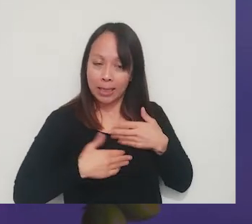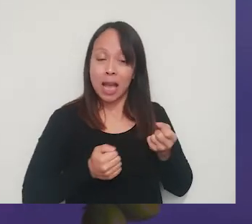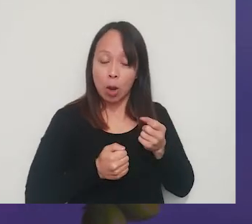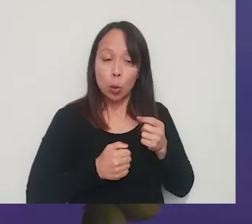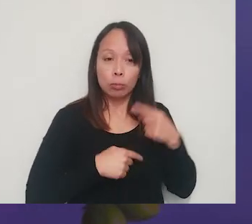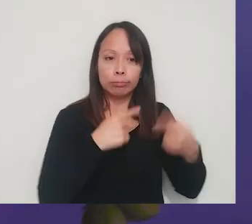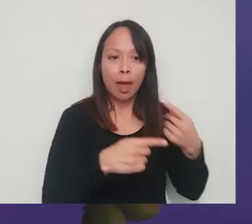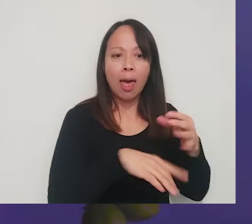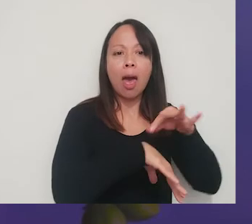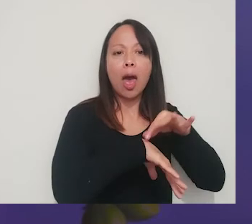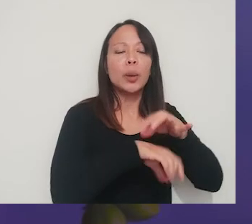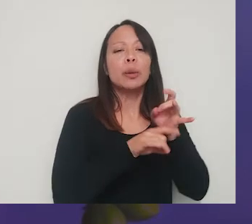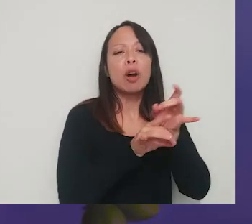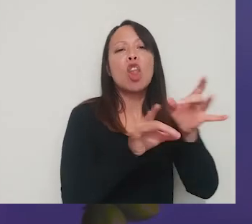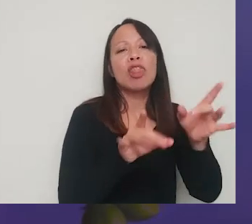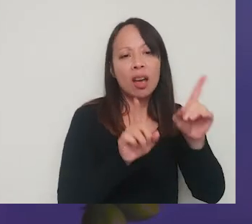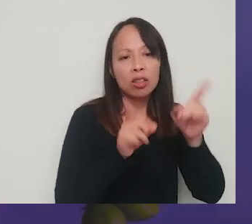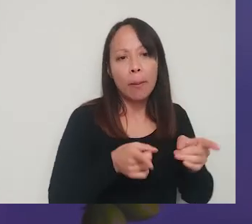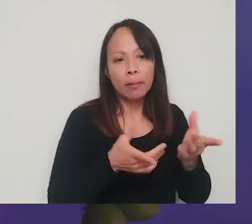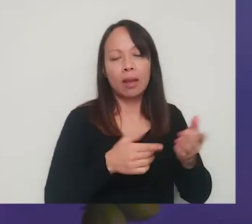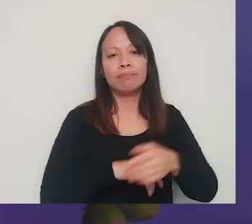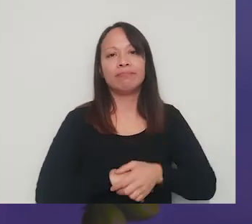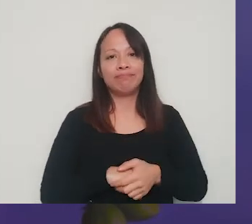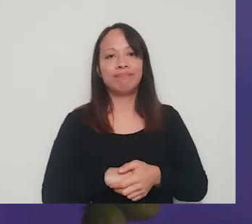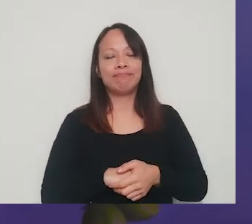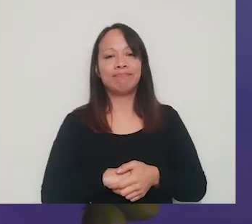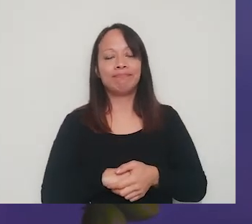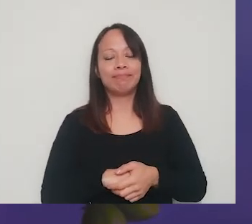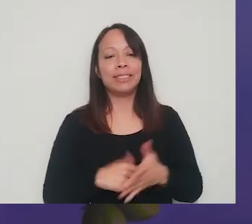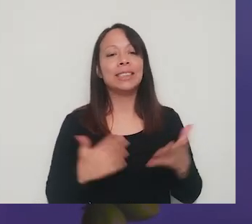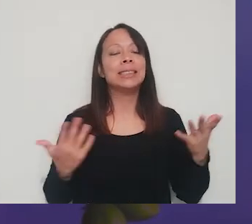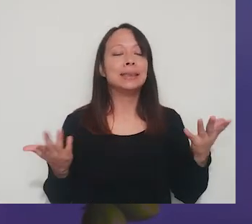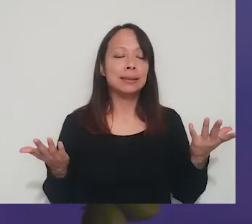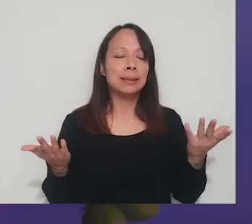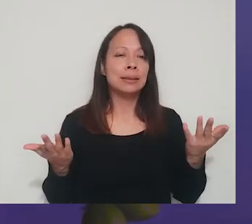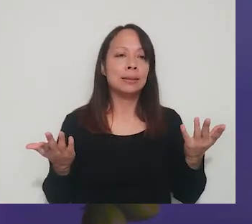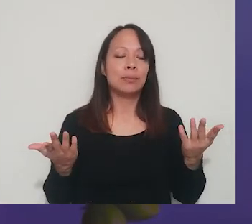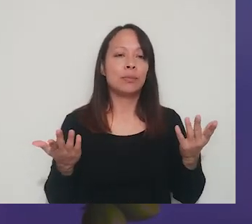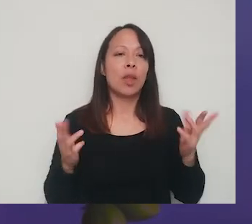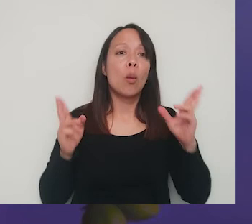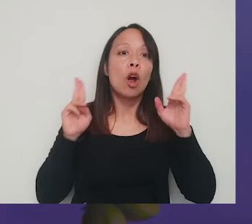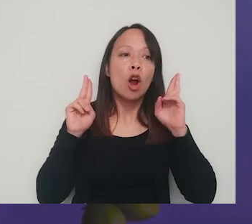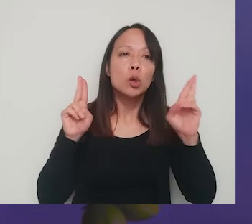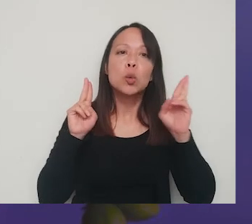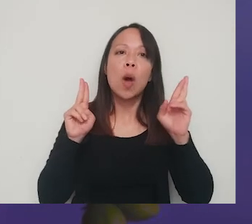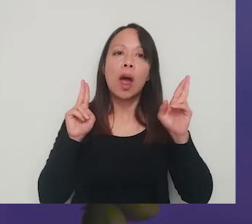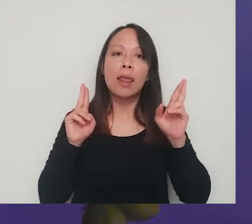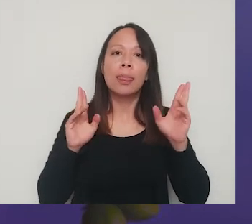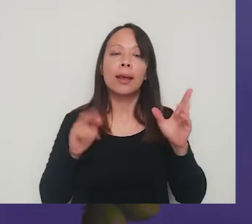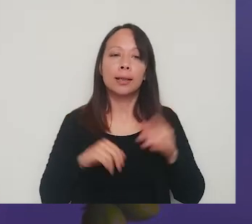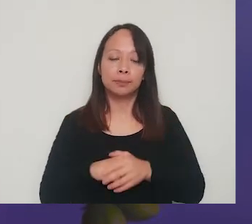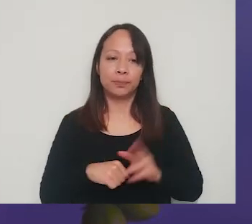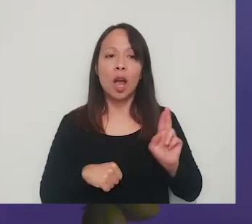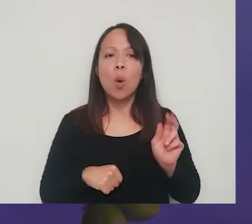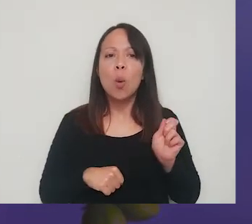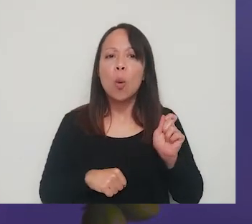hijo que sufra después esas consecuencias devastadoras de esa enfermedad. Bien, por suerte,